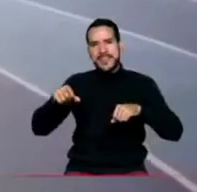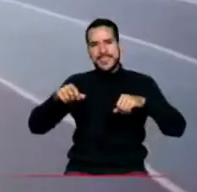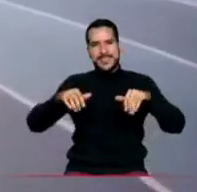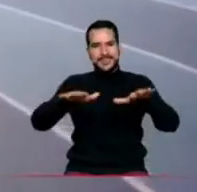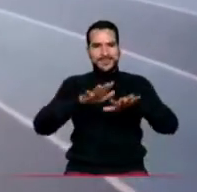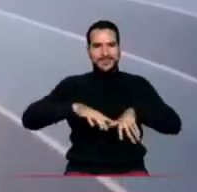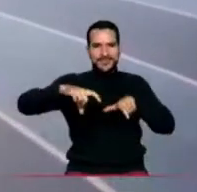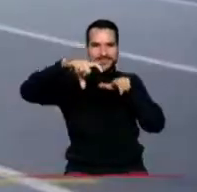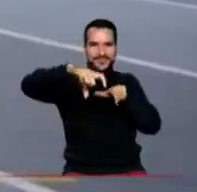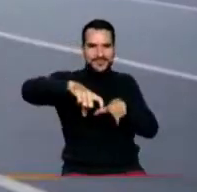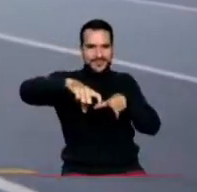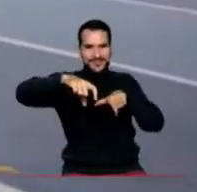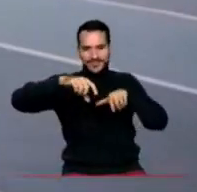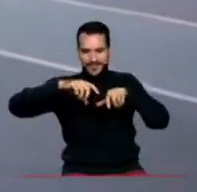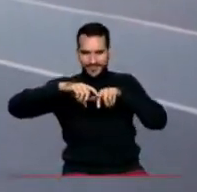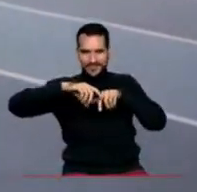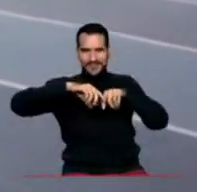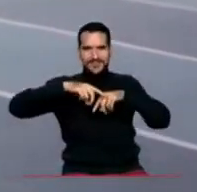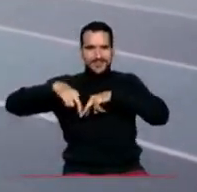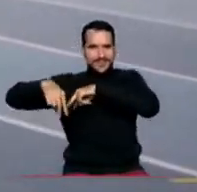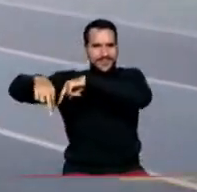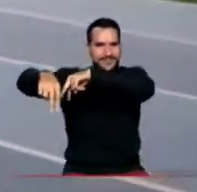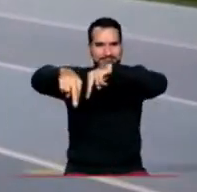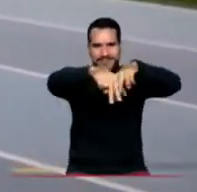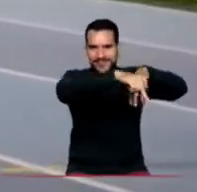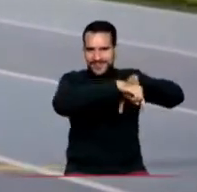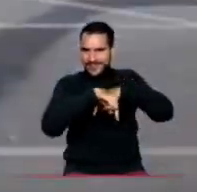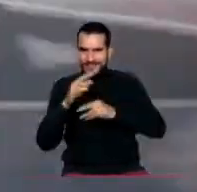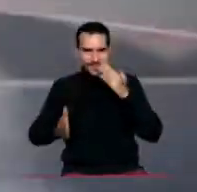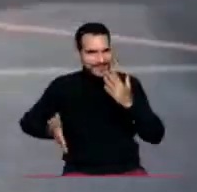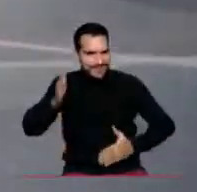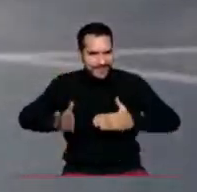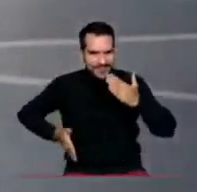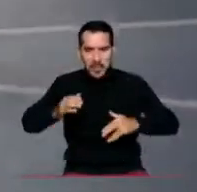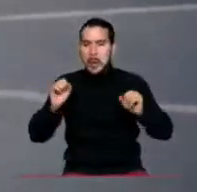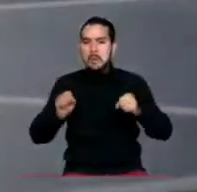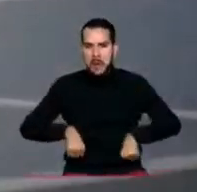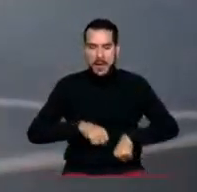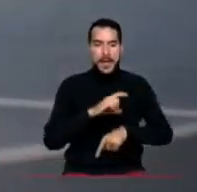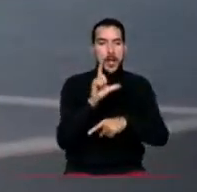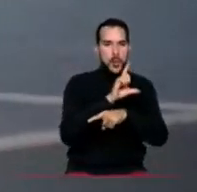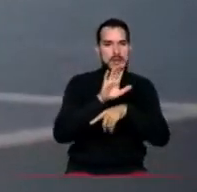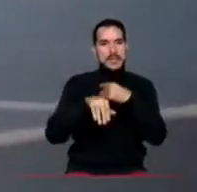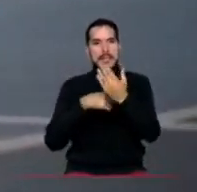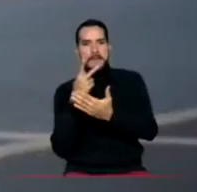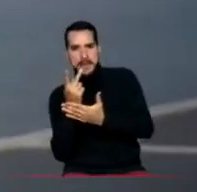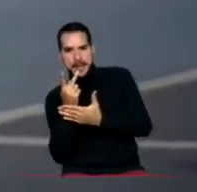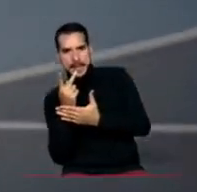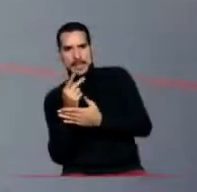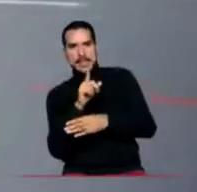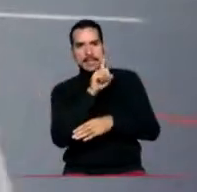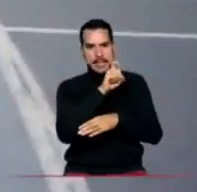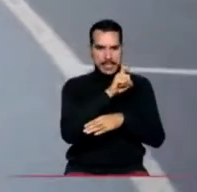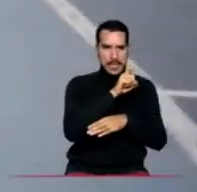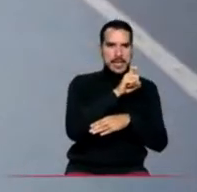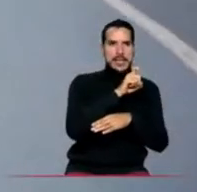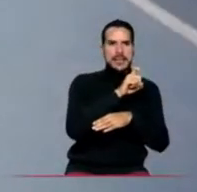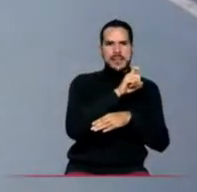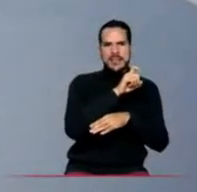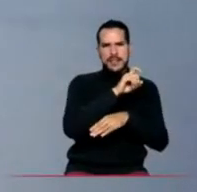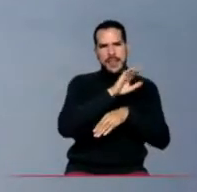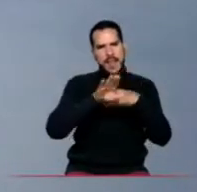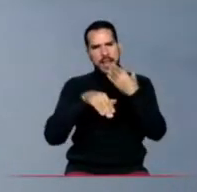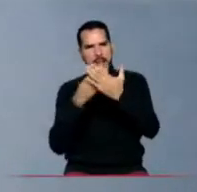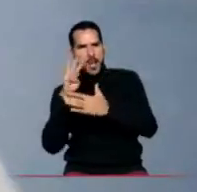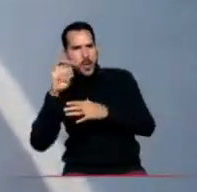Repito, desde las 6 de la tarde hasta las 9 de la noche, de lunes a viernes, para realizar running. Esta medida va a